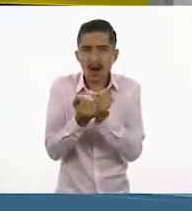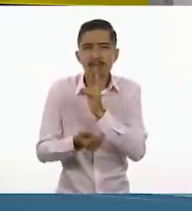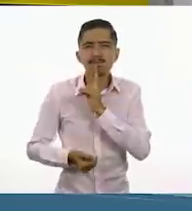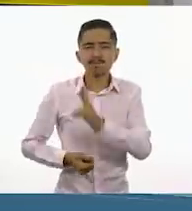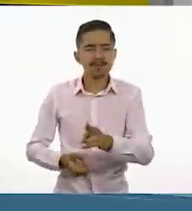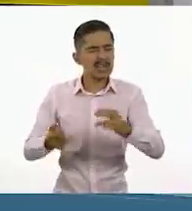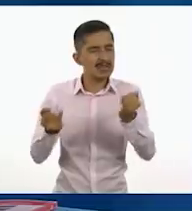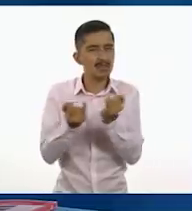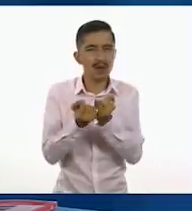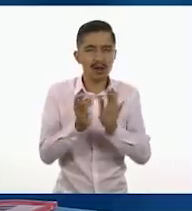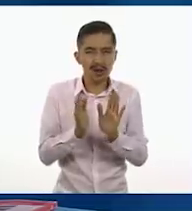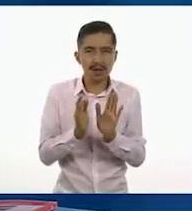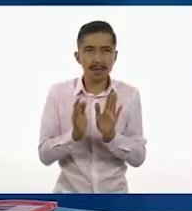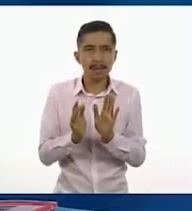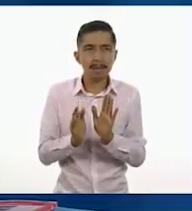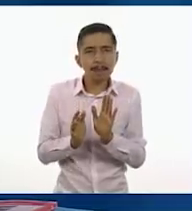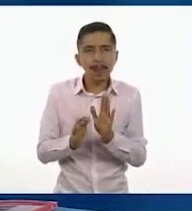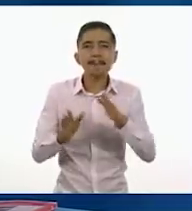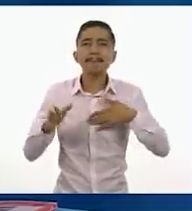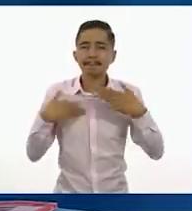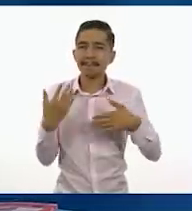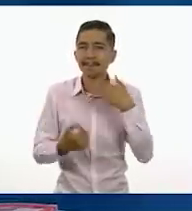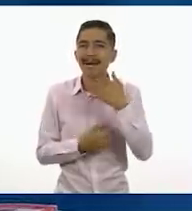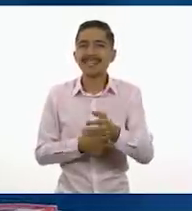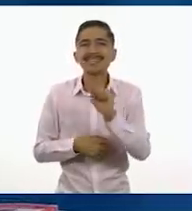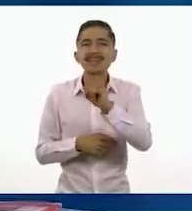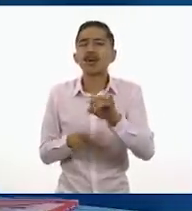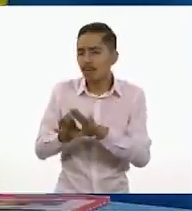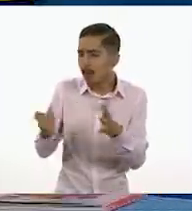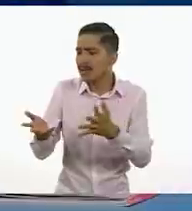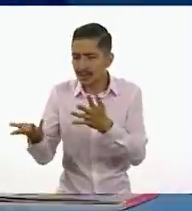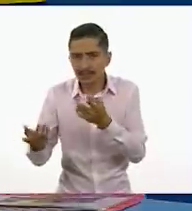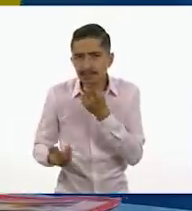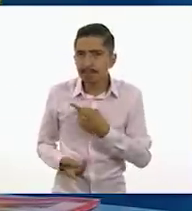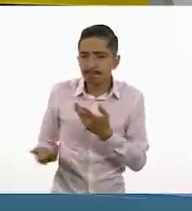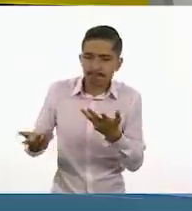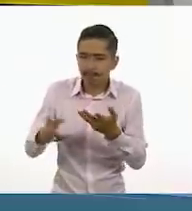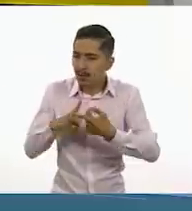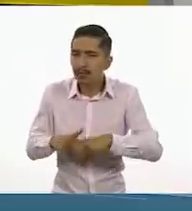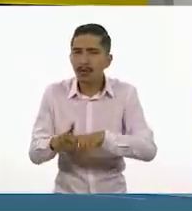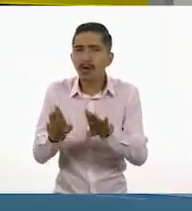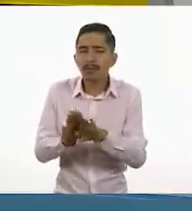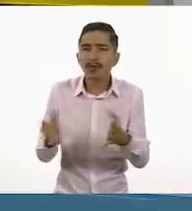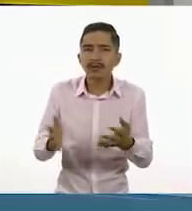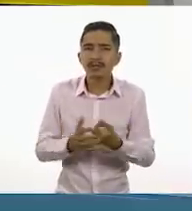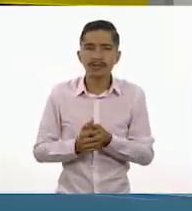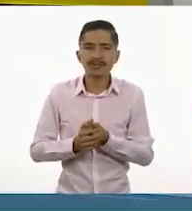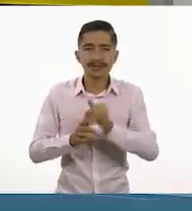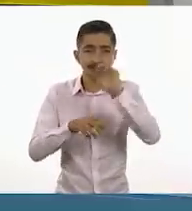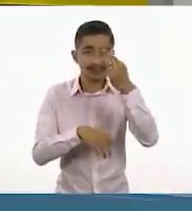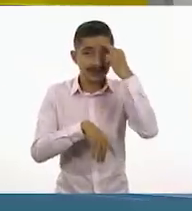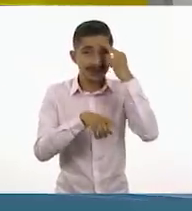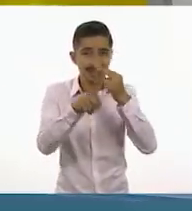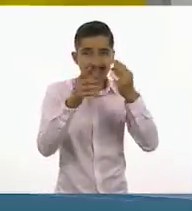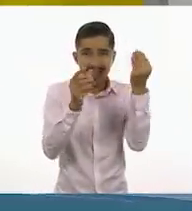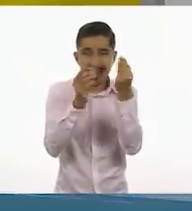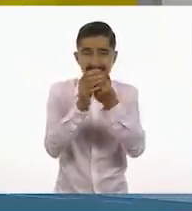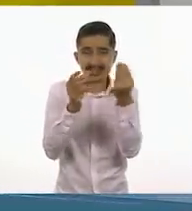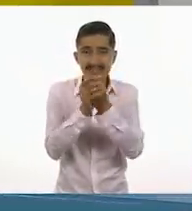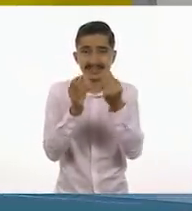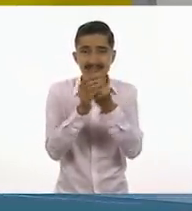Muy bien, me parece lo más divertido. Entonces, ¿cómo le vamos a hacer? ¿Con qué vamos a empezar? Pues, ¿te acuerdas que en la